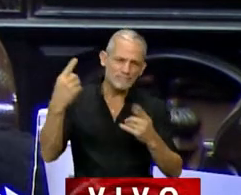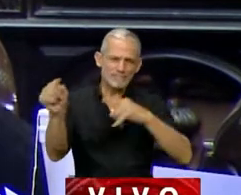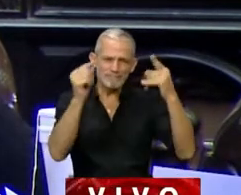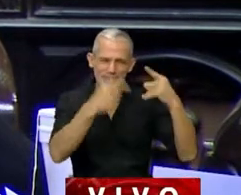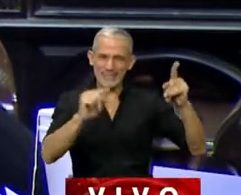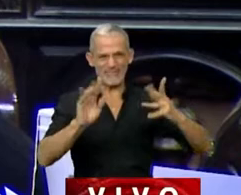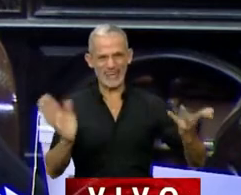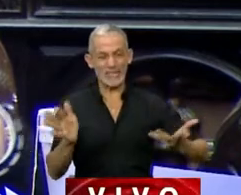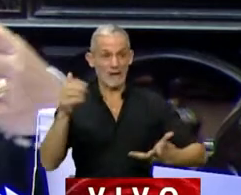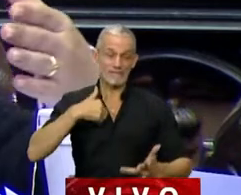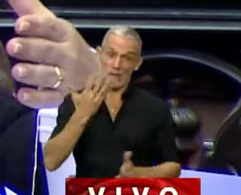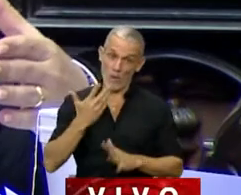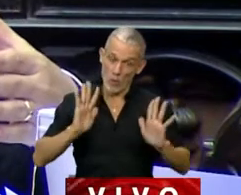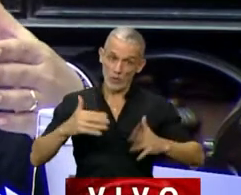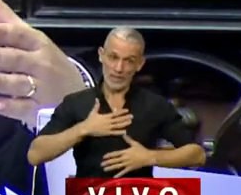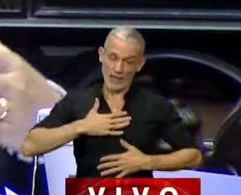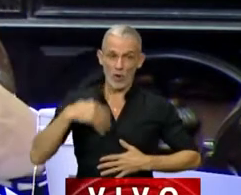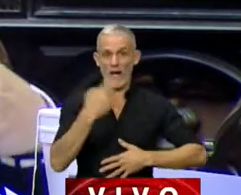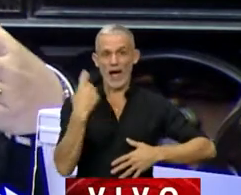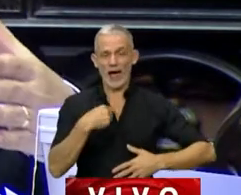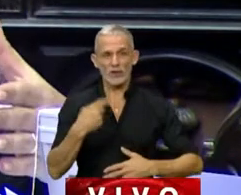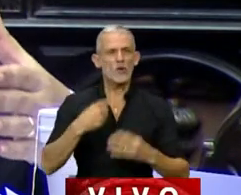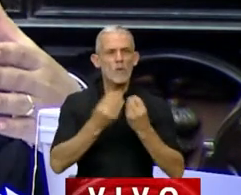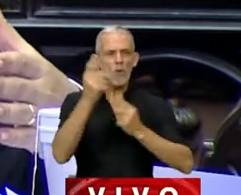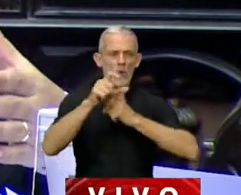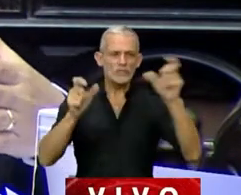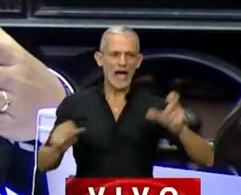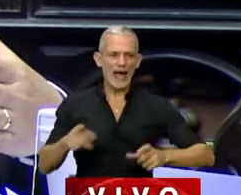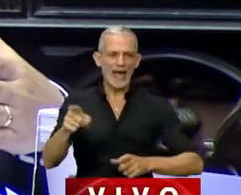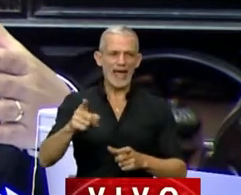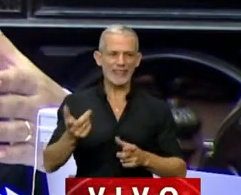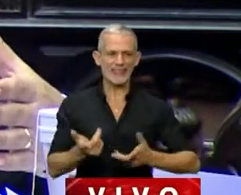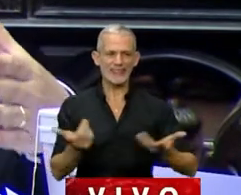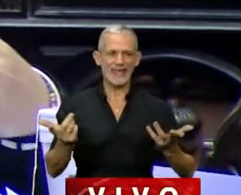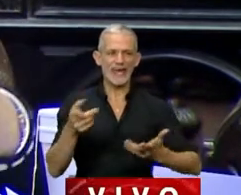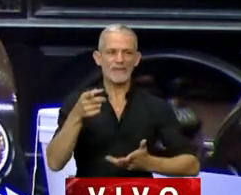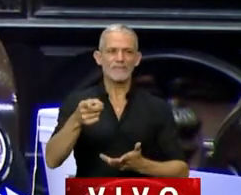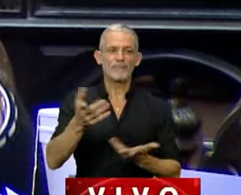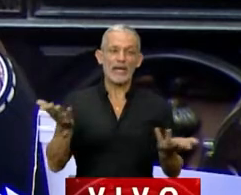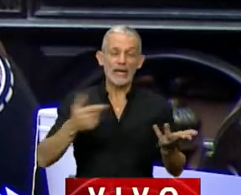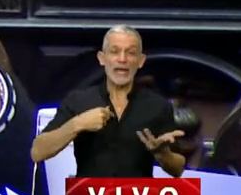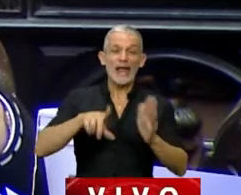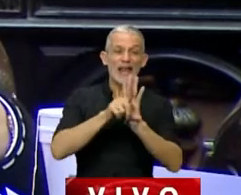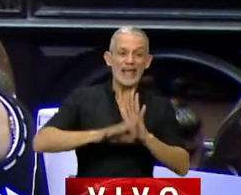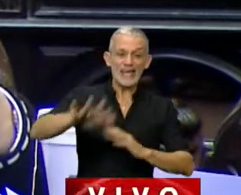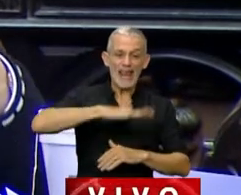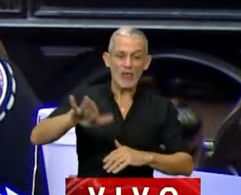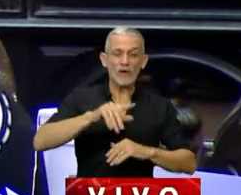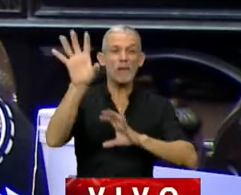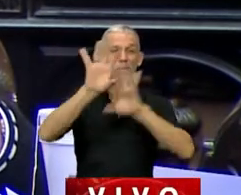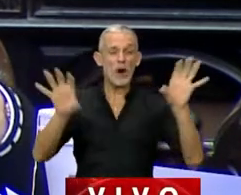me hubiera gustado y nos hubiera gustado a muchísimos legisladores del interior que también los